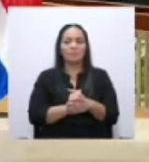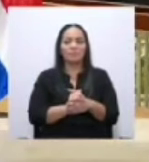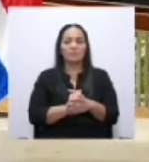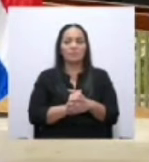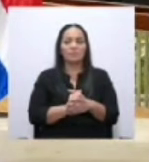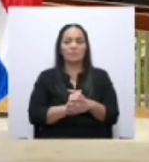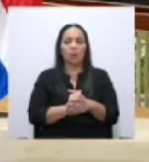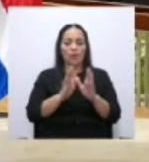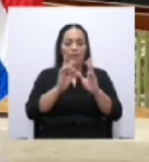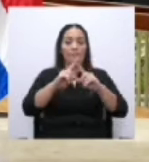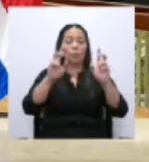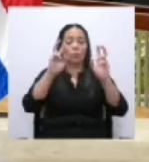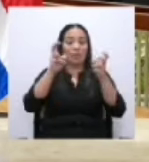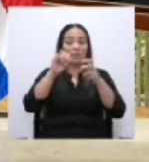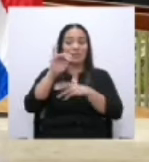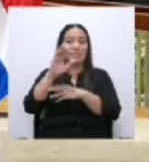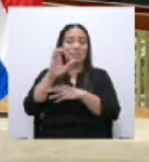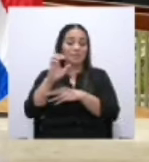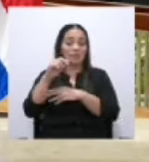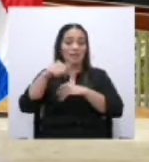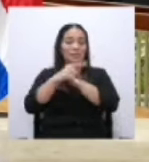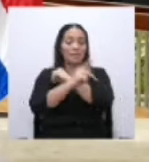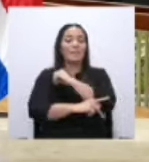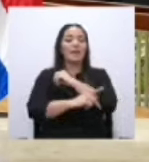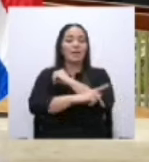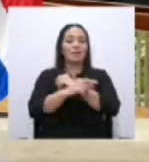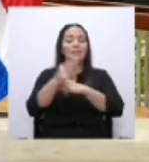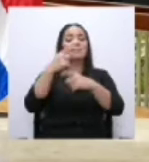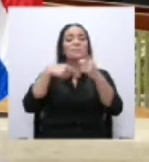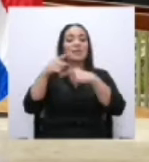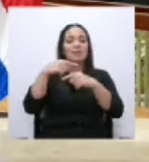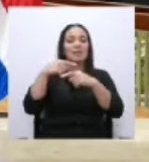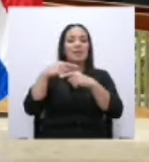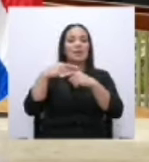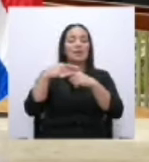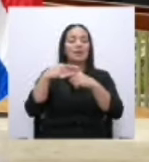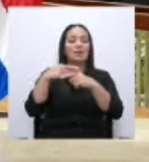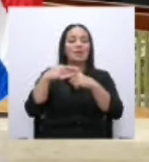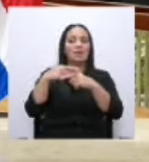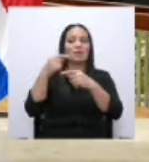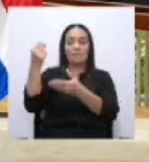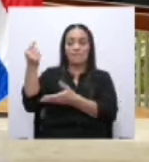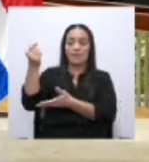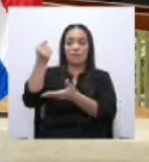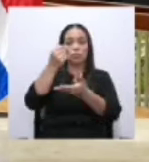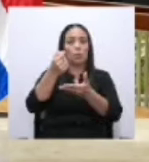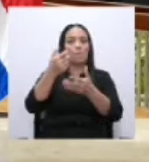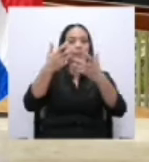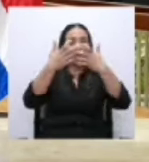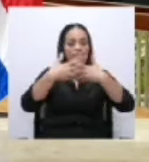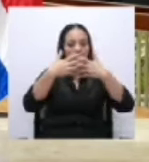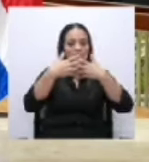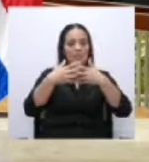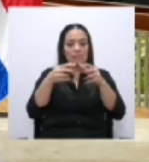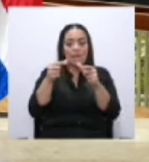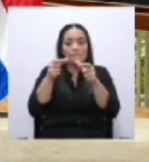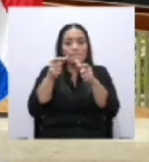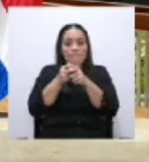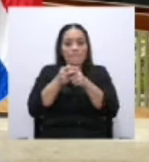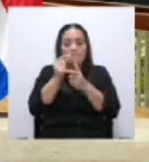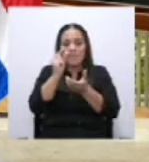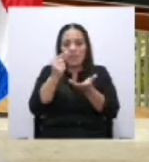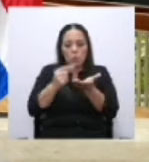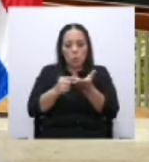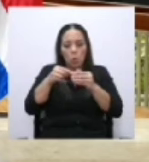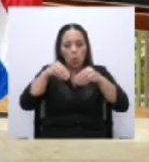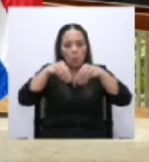ICE, de este país viene la inversión de producir microprocesadores. Las empresas lo primero que vienen a